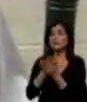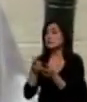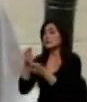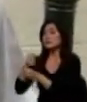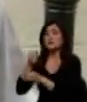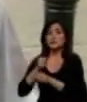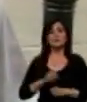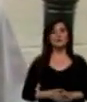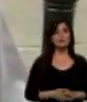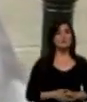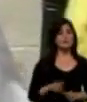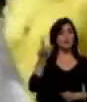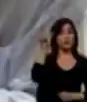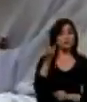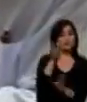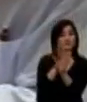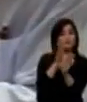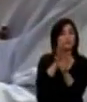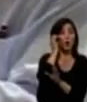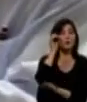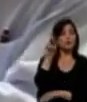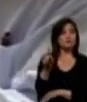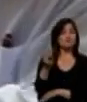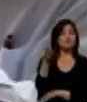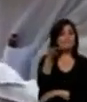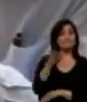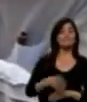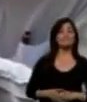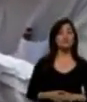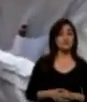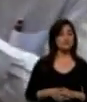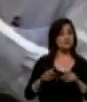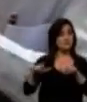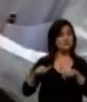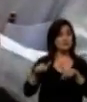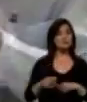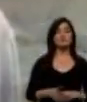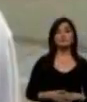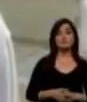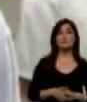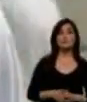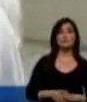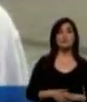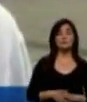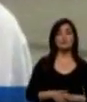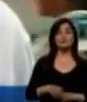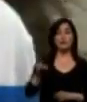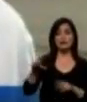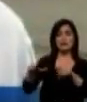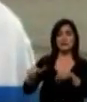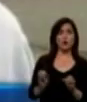nos encontramos con este psicólogo. Lo que él le dice a Moreno es que no se asombra de nadie. Tienes la gran